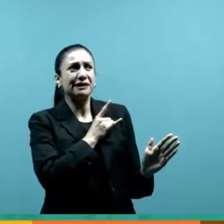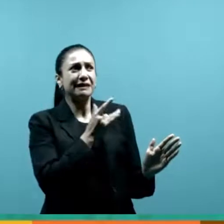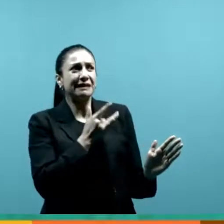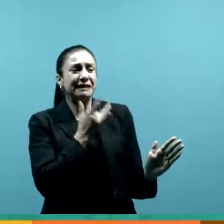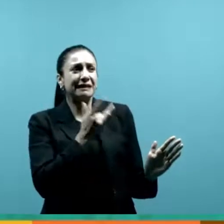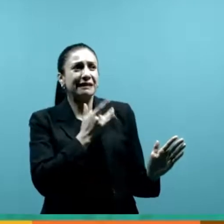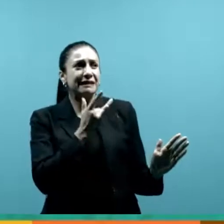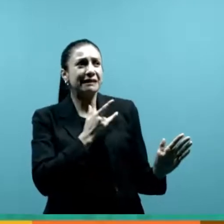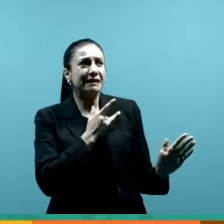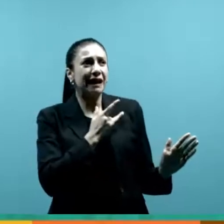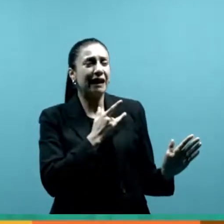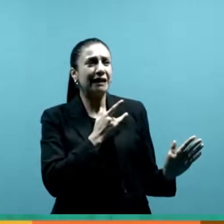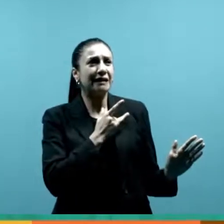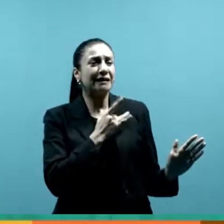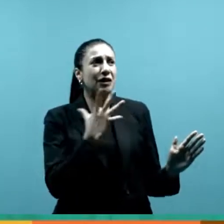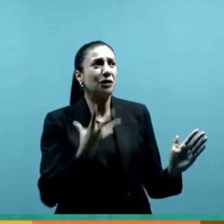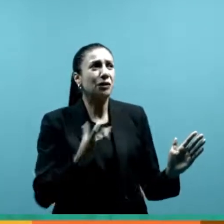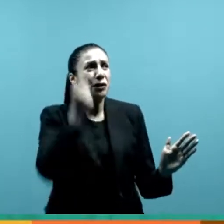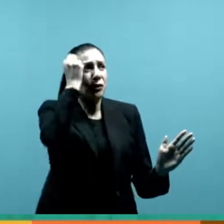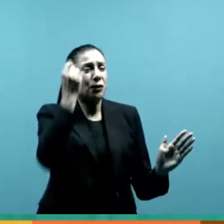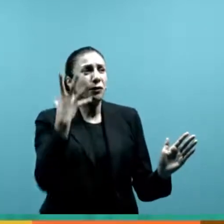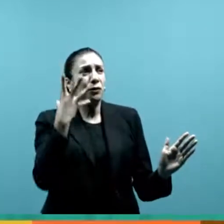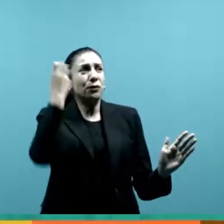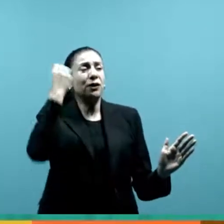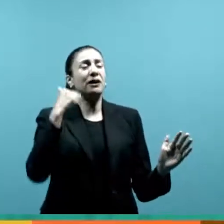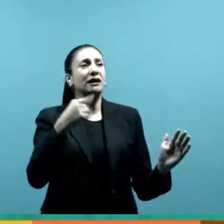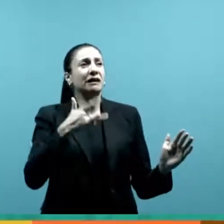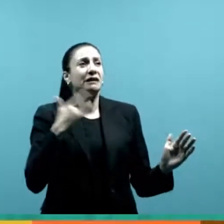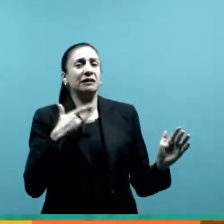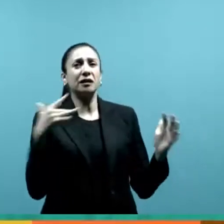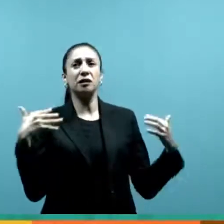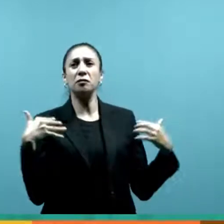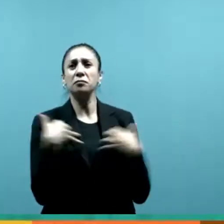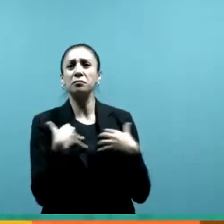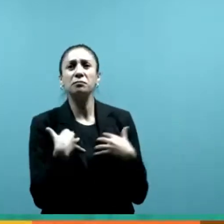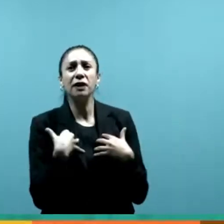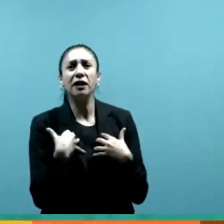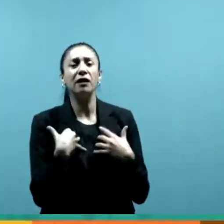personas hace varias décadas sentían temor y